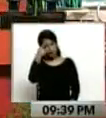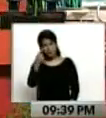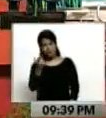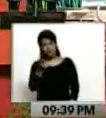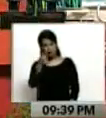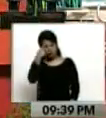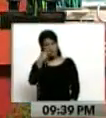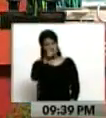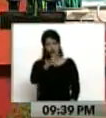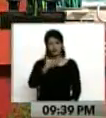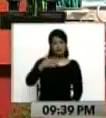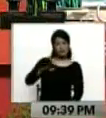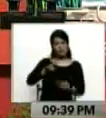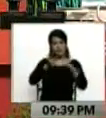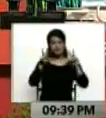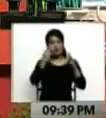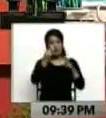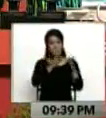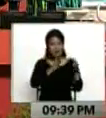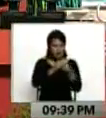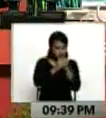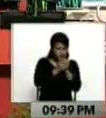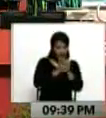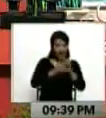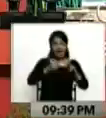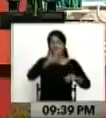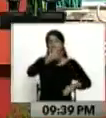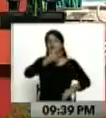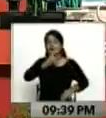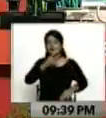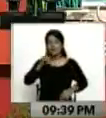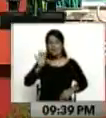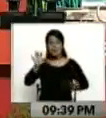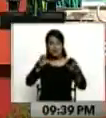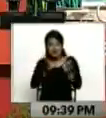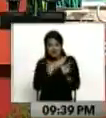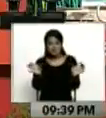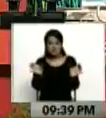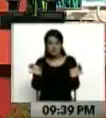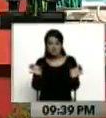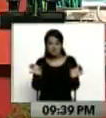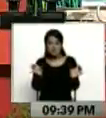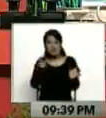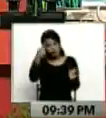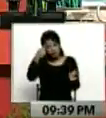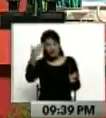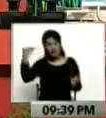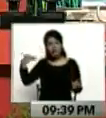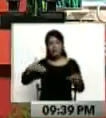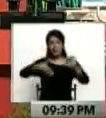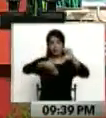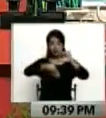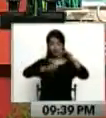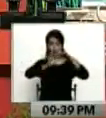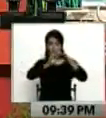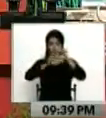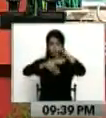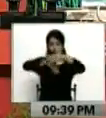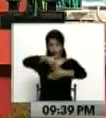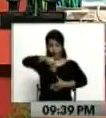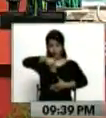y tienen fijan su estrategia Pues nos dividen como países Ahí está de un bloque sólido